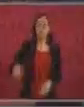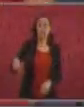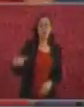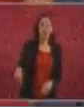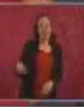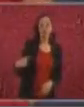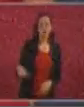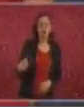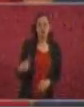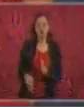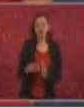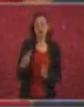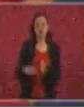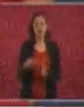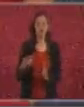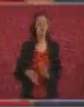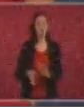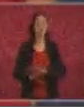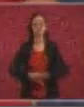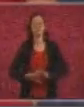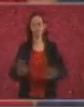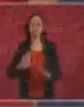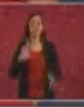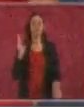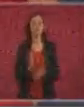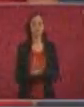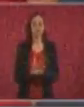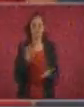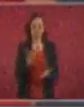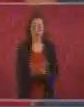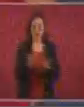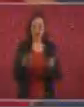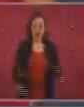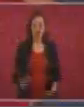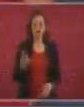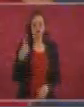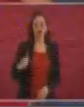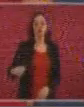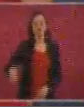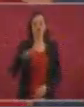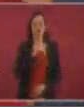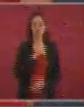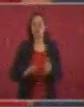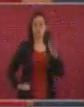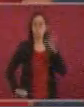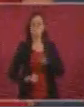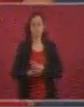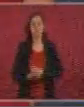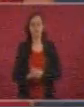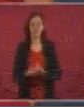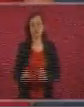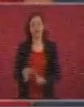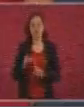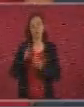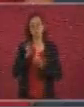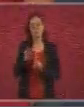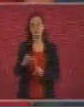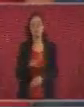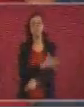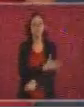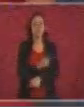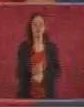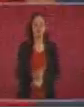sus contrincantes, le pudieran dar bola junto con los gobernadores, que son un factor de poder ahorita, y los